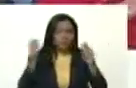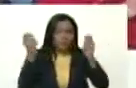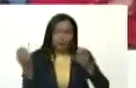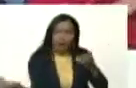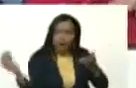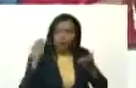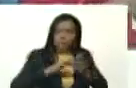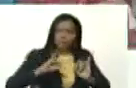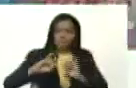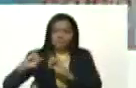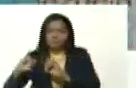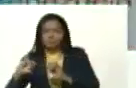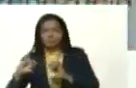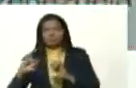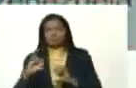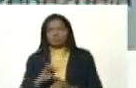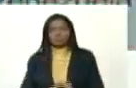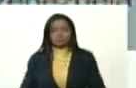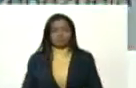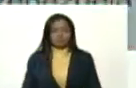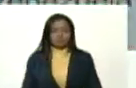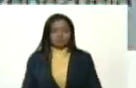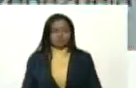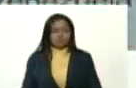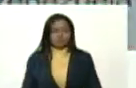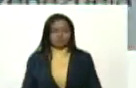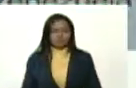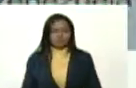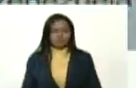fuerza Barrio Adentro 1.